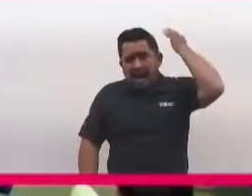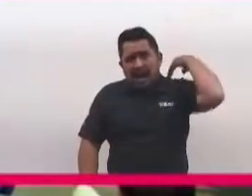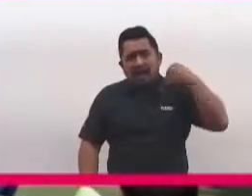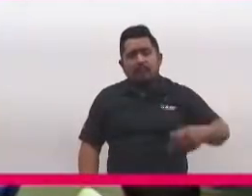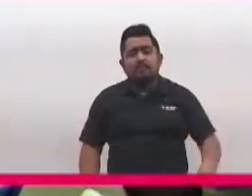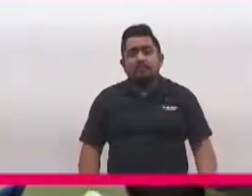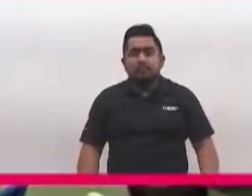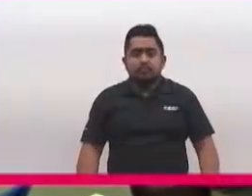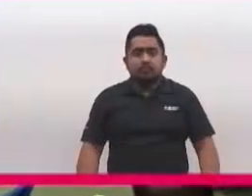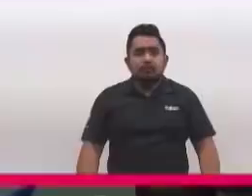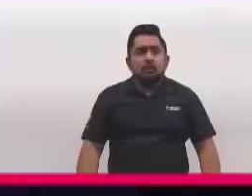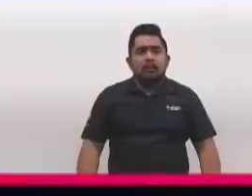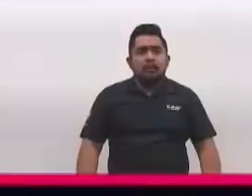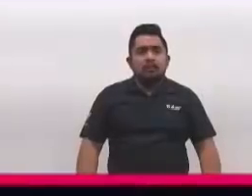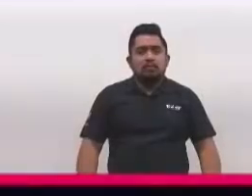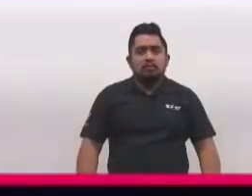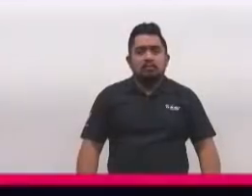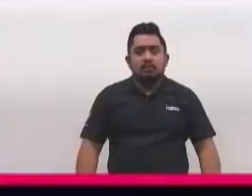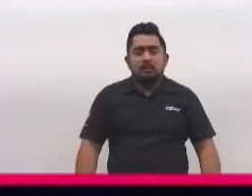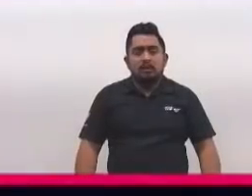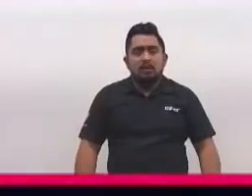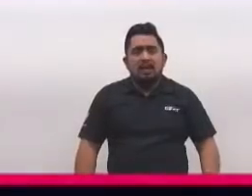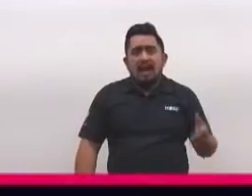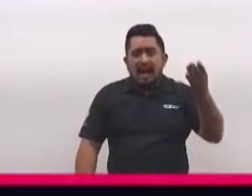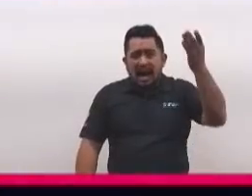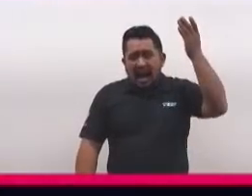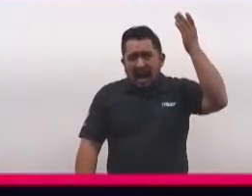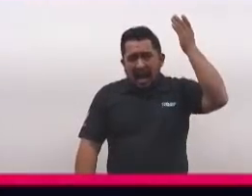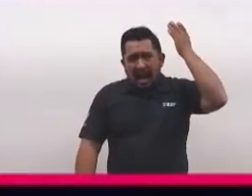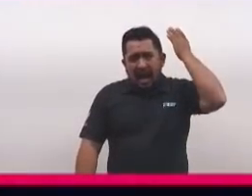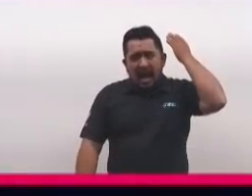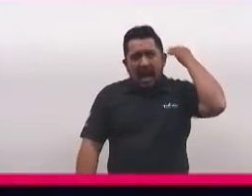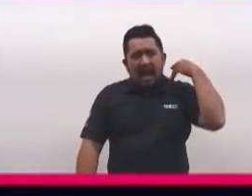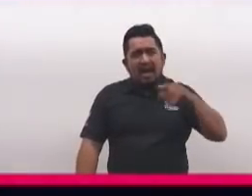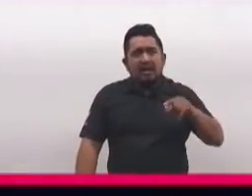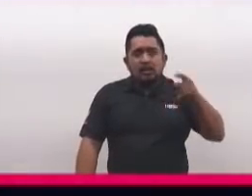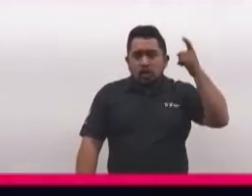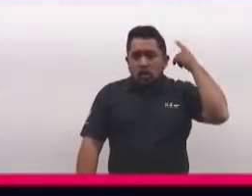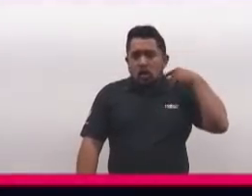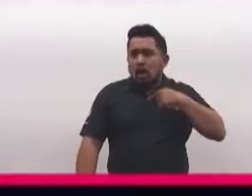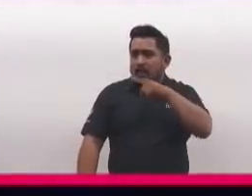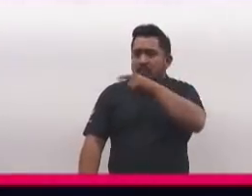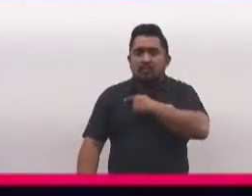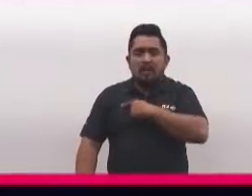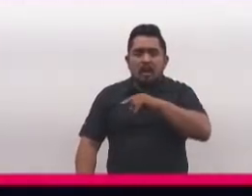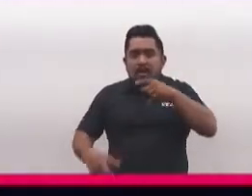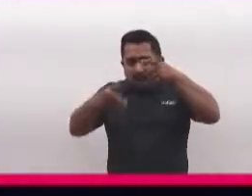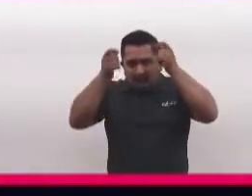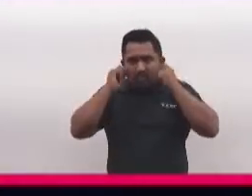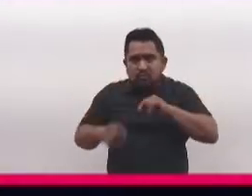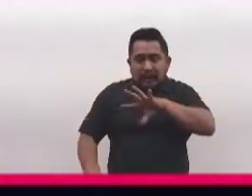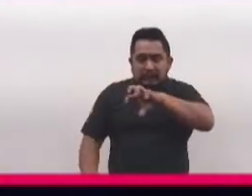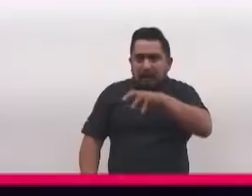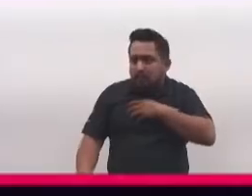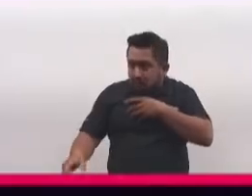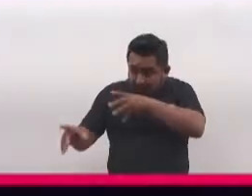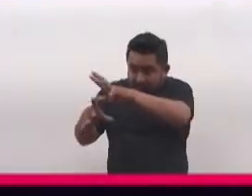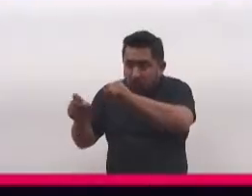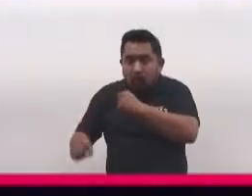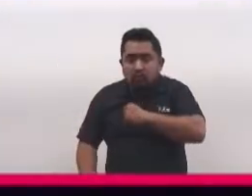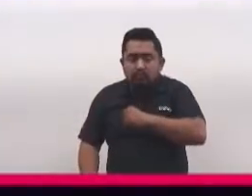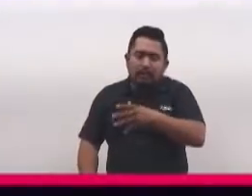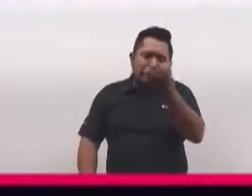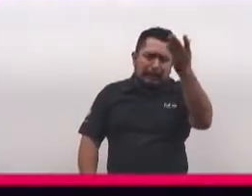hace muchos años y allá la última vez que vimos de él fue cuando el chele papá ya aceptó una sucursal ya que aquellos que no saben de qué estoy hablando